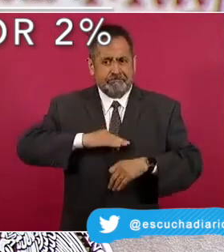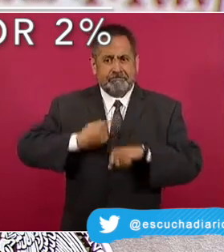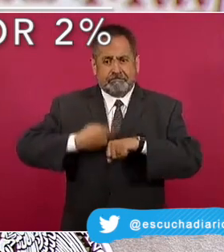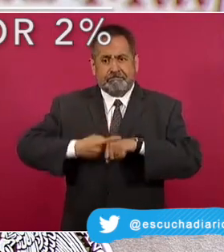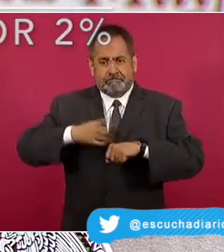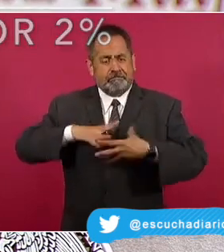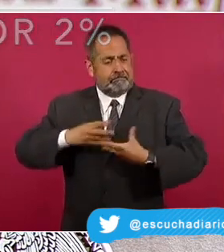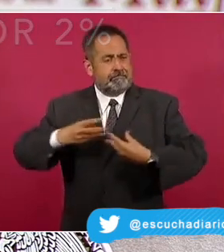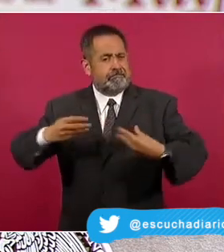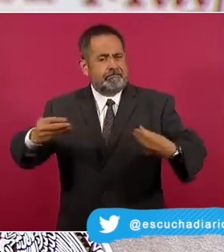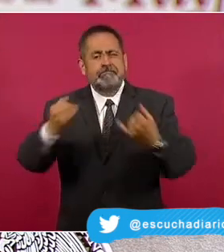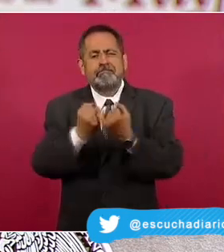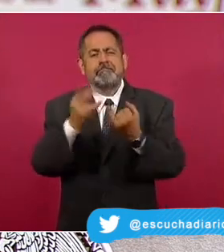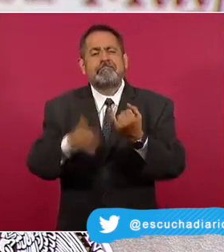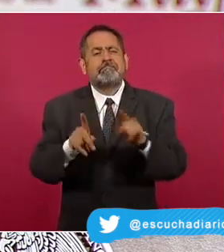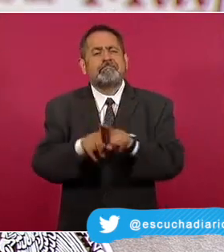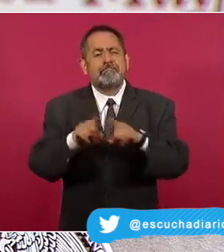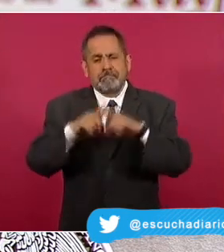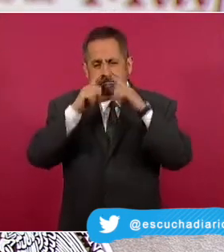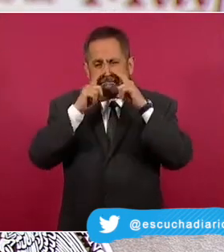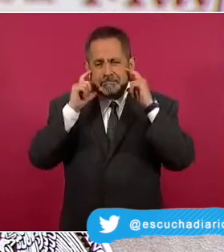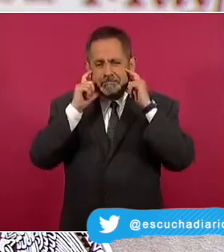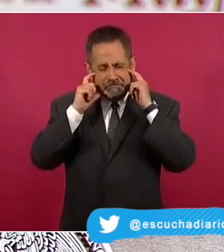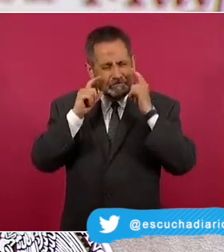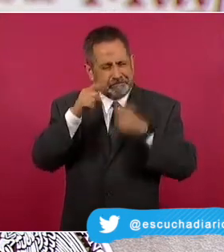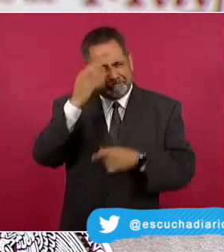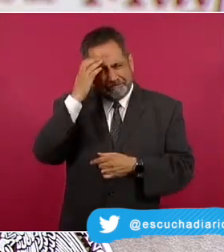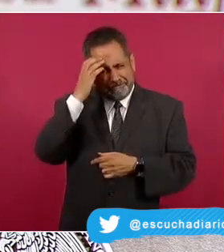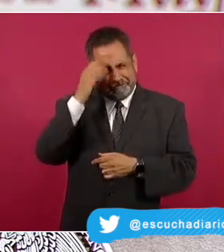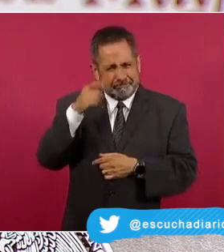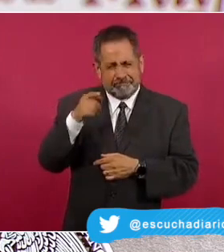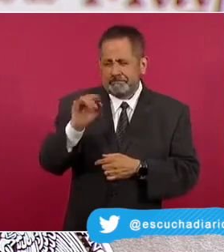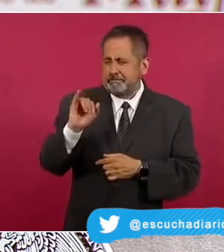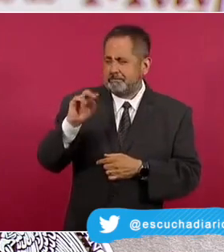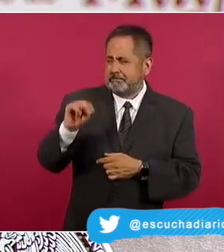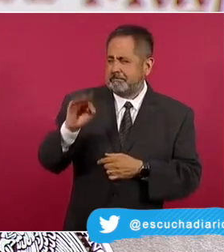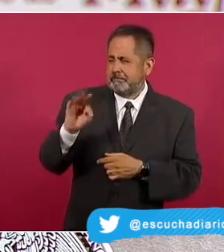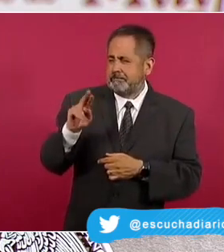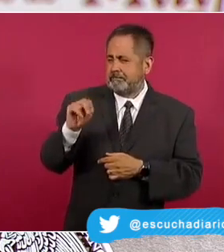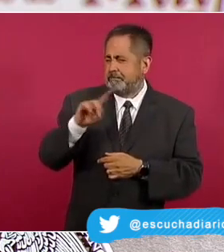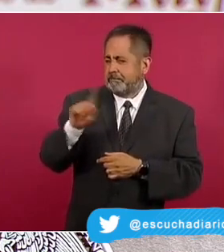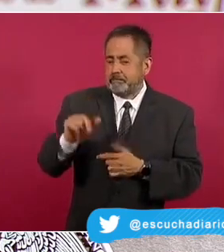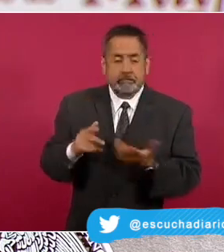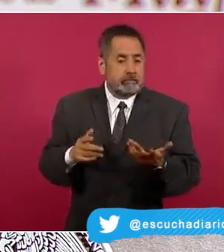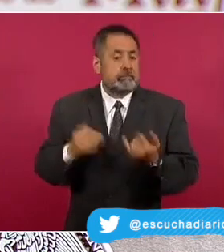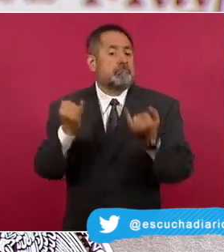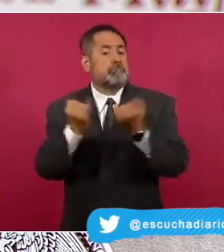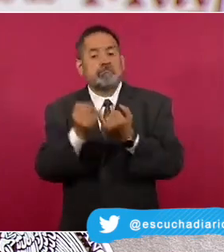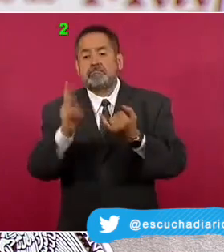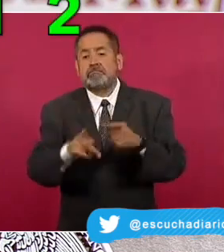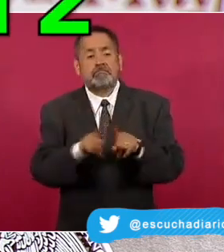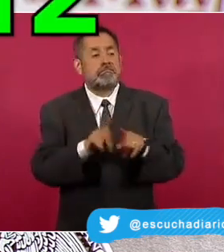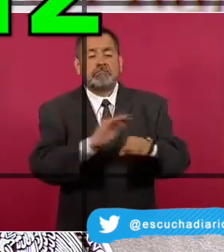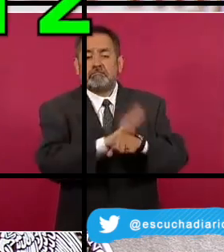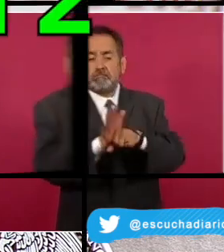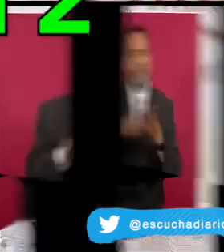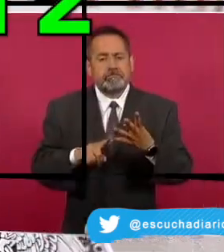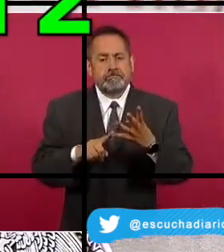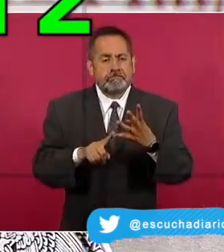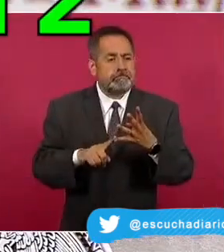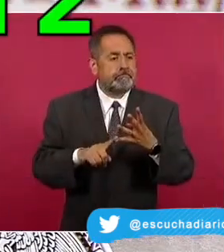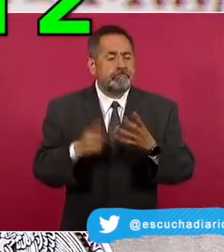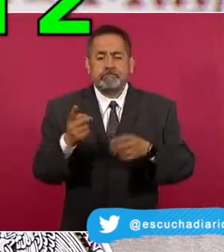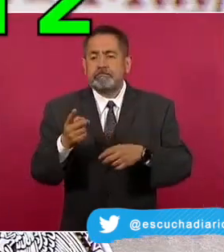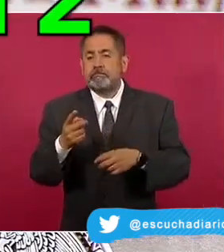respiraciones mecánicas en cuanto a la vacunación en méjico en todo el país hay un total de 209 millones